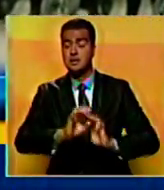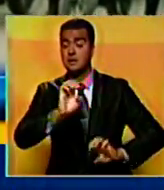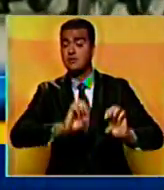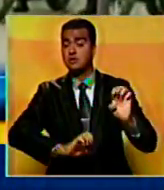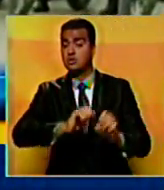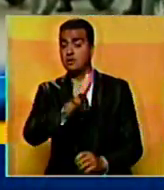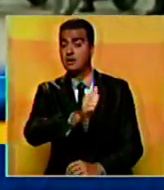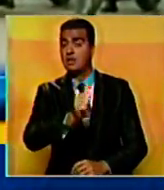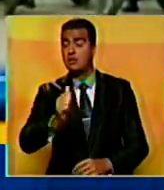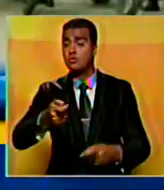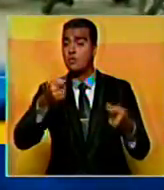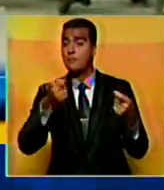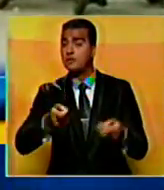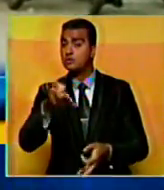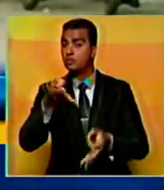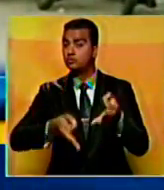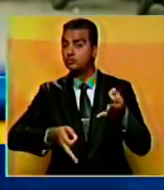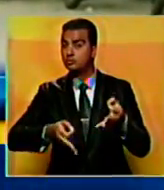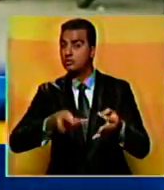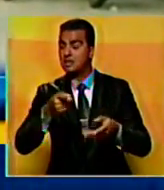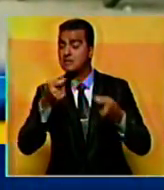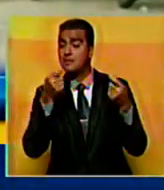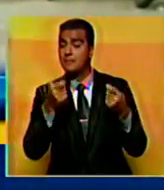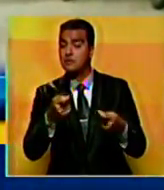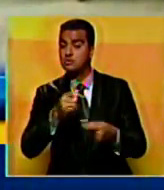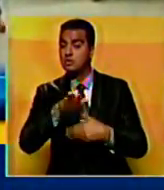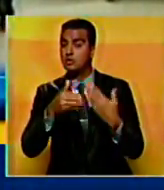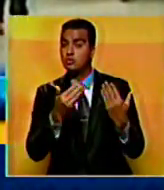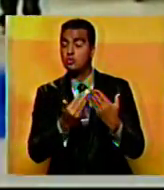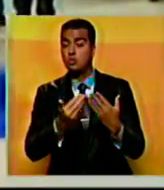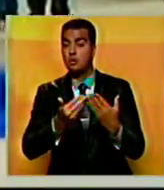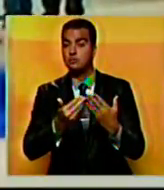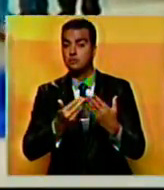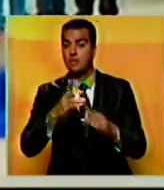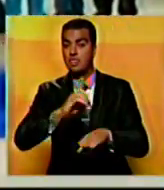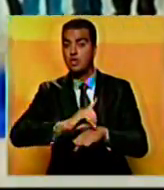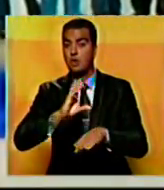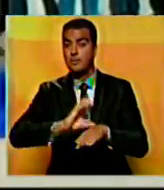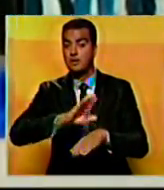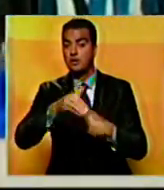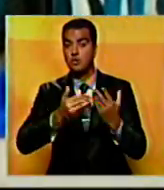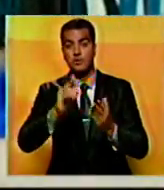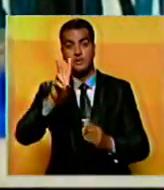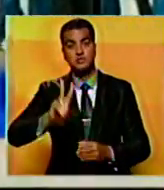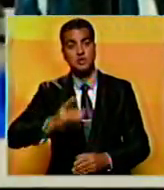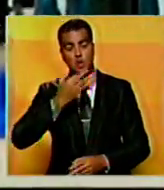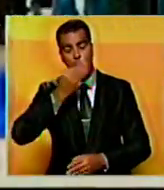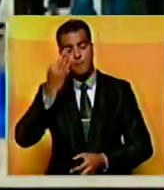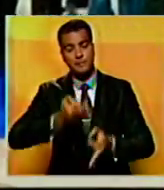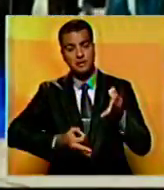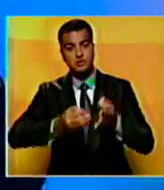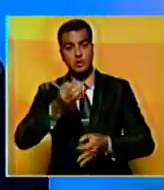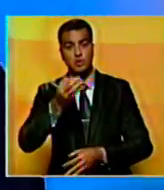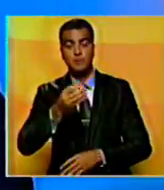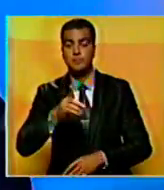de cada precio y que ese precio en el casco central y en toda Venezuela sea un precio justo.